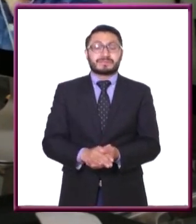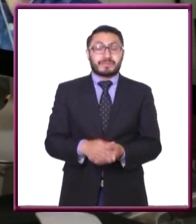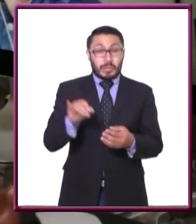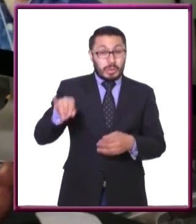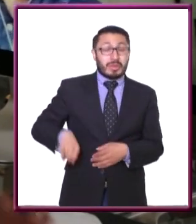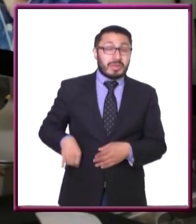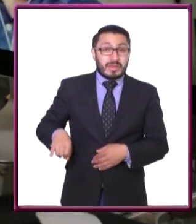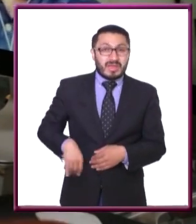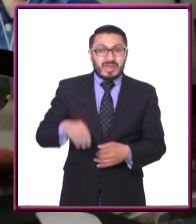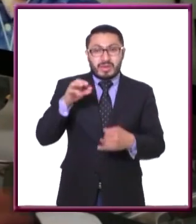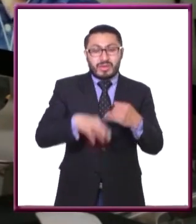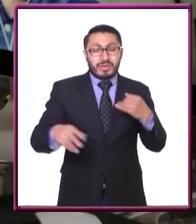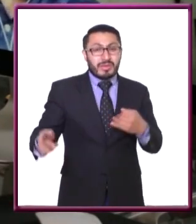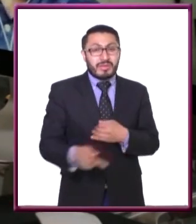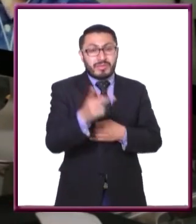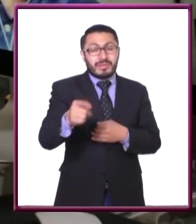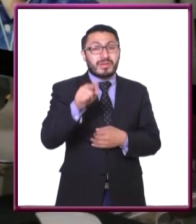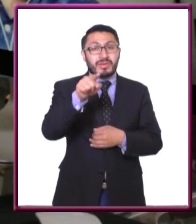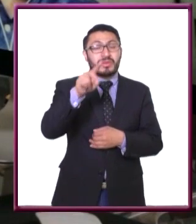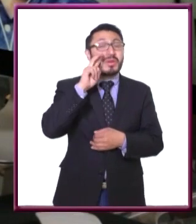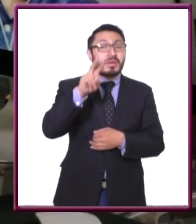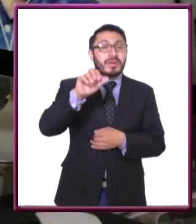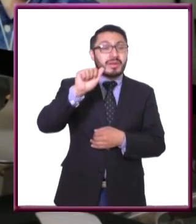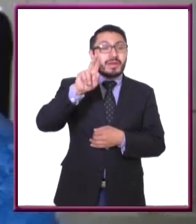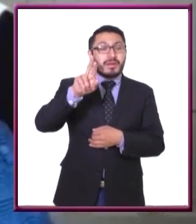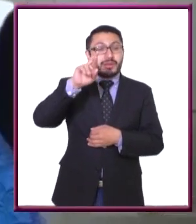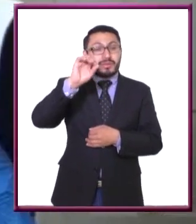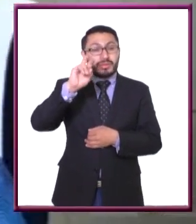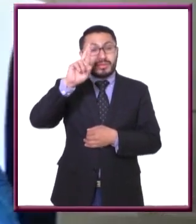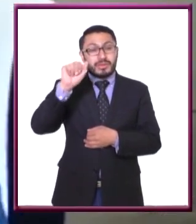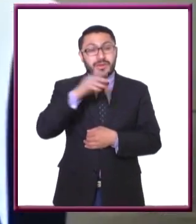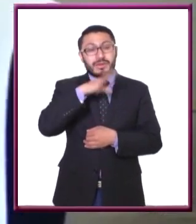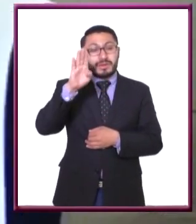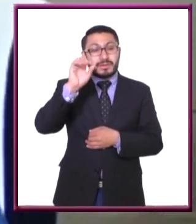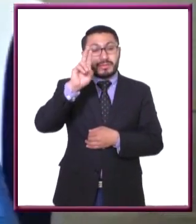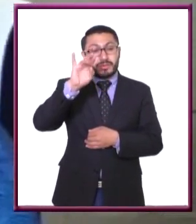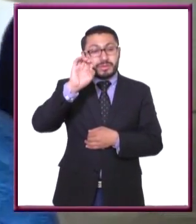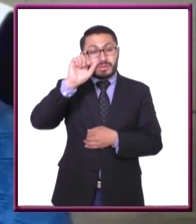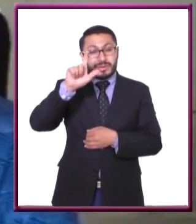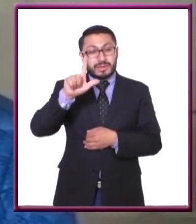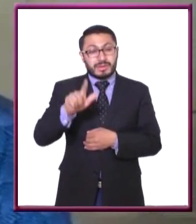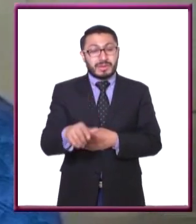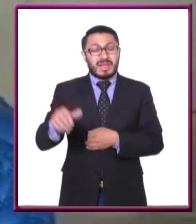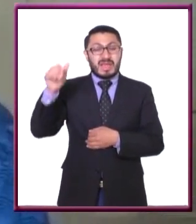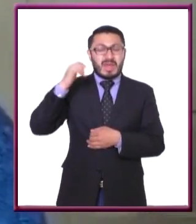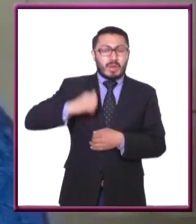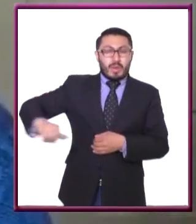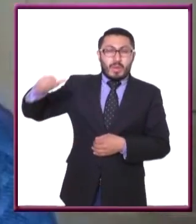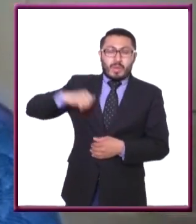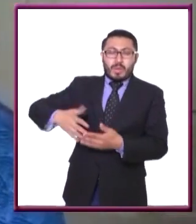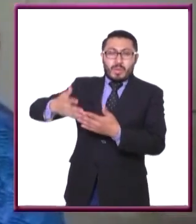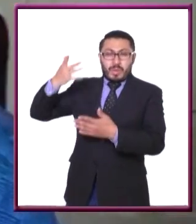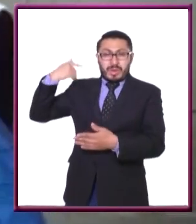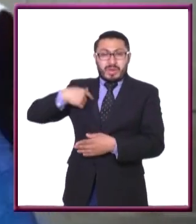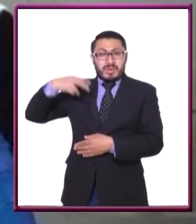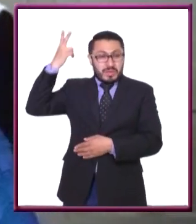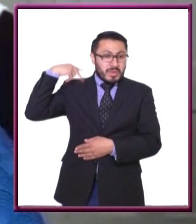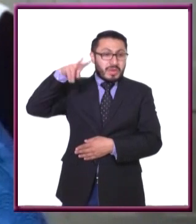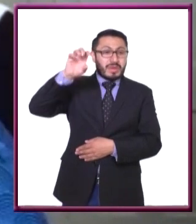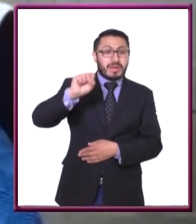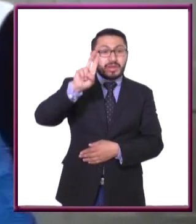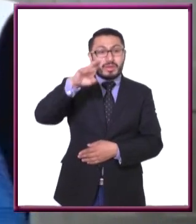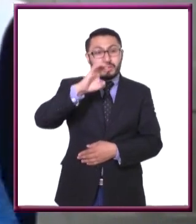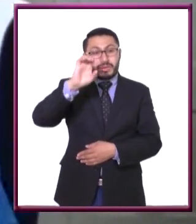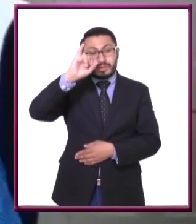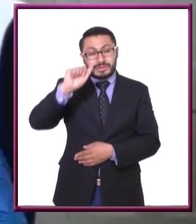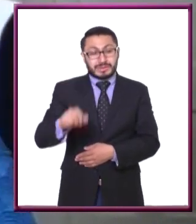están viendo. Última pregunta rapidísimo, ¿has visto alguna aurora boreal? Sí, ¿Sí? Un par de veces. Hace mucho tiempo, cuando